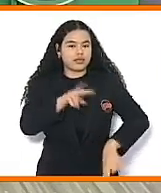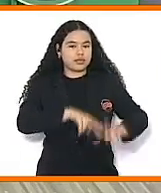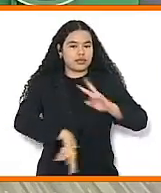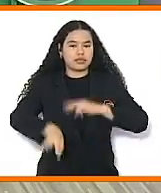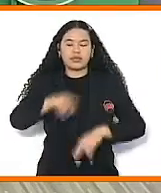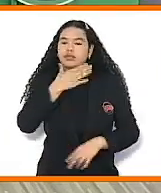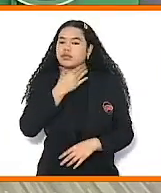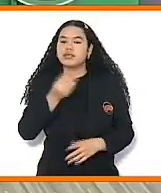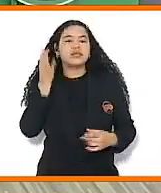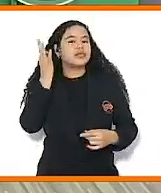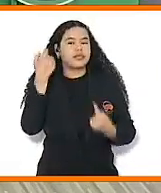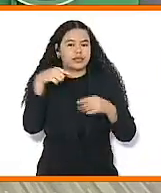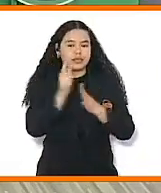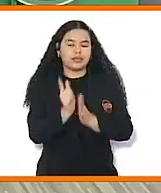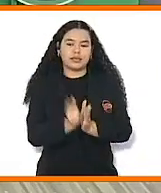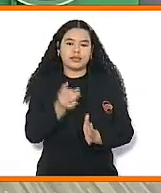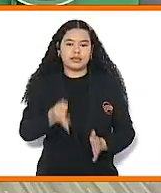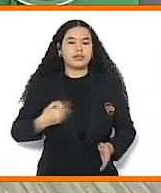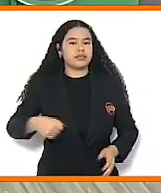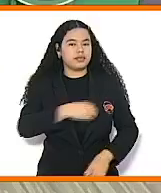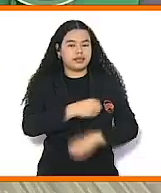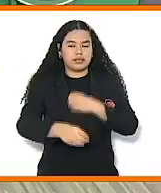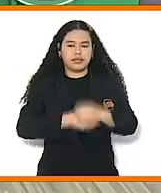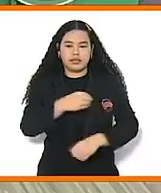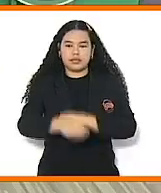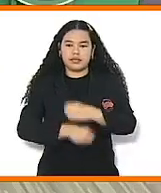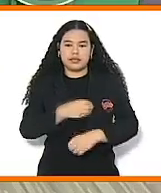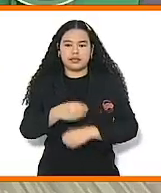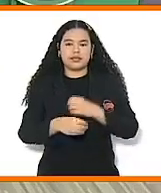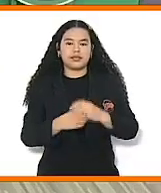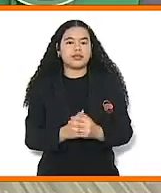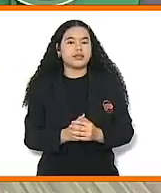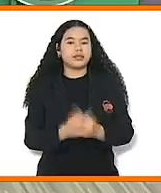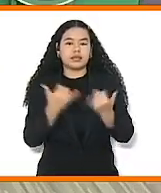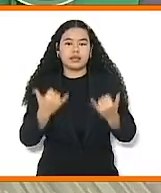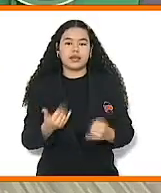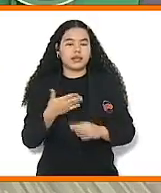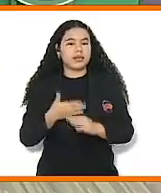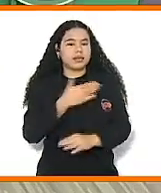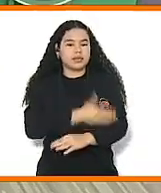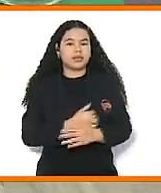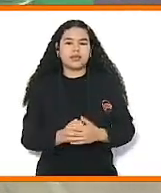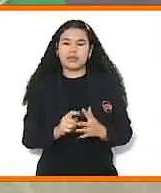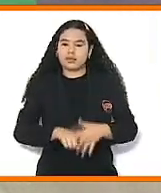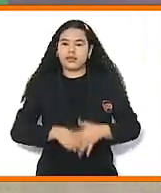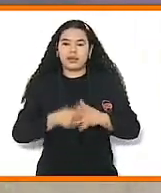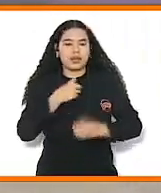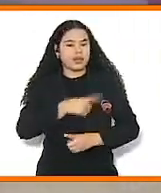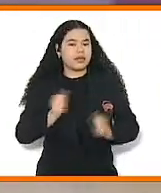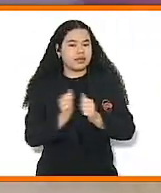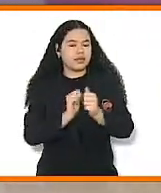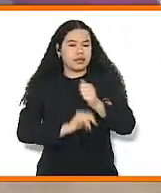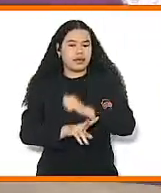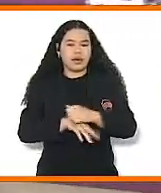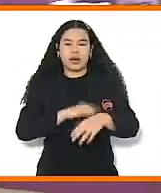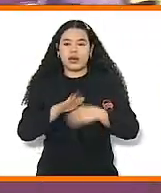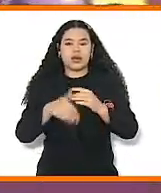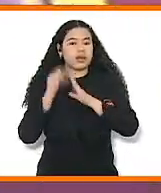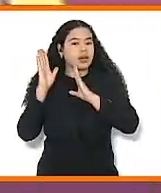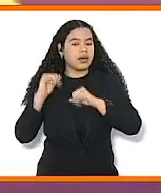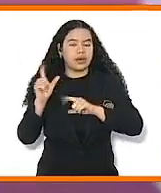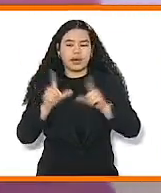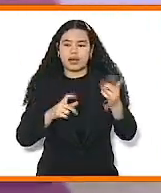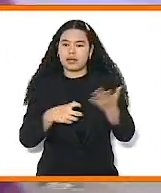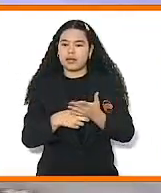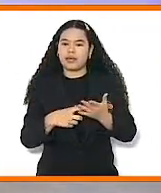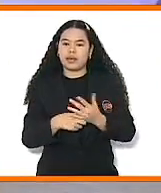nuestro auditor y notario que están para certificar cada uno de nuestros sorteos. Sin más preámbulos, iniciamos la diversión con premiados. Espero que tengas tu boleto en